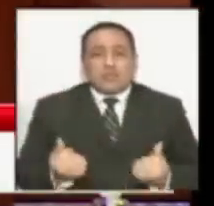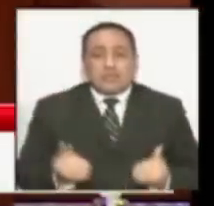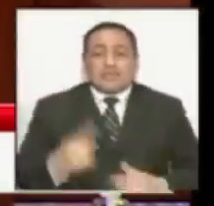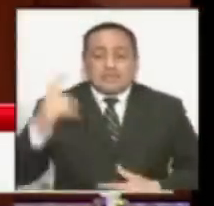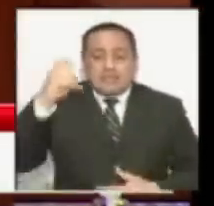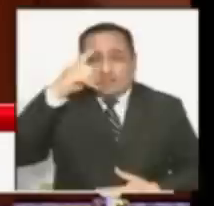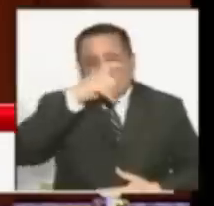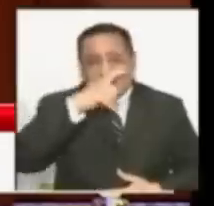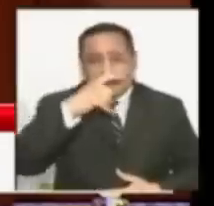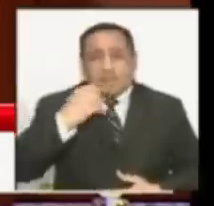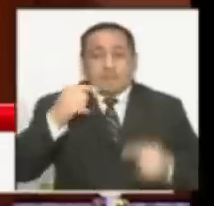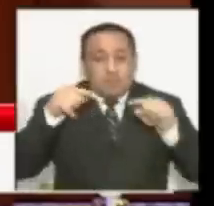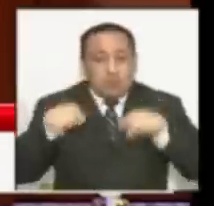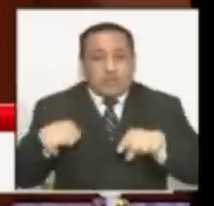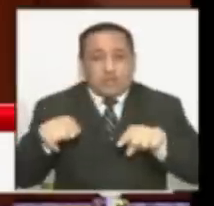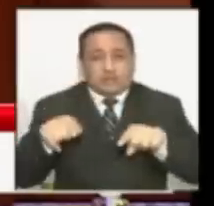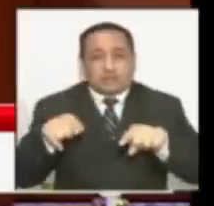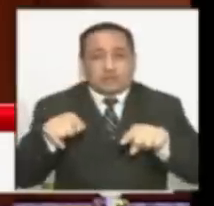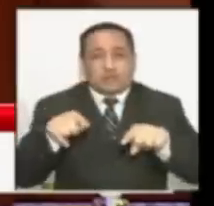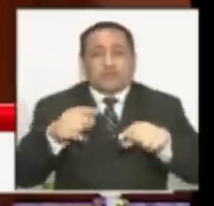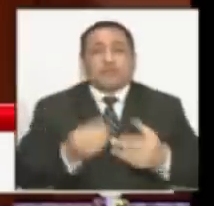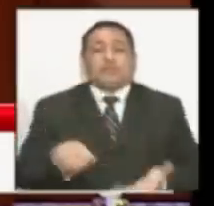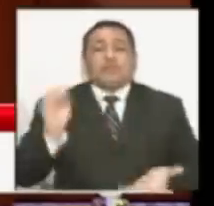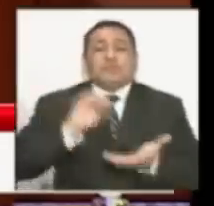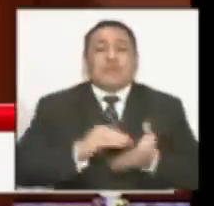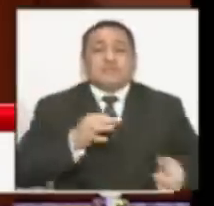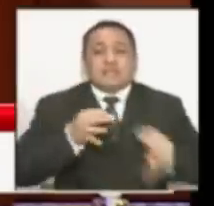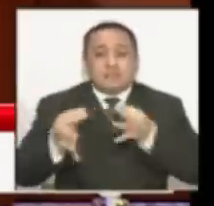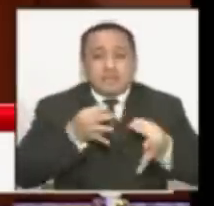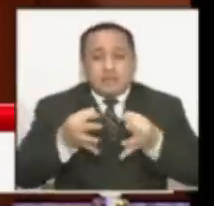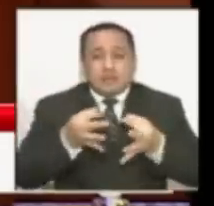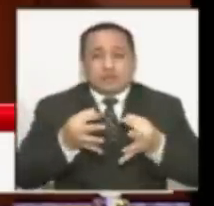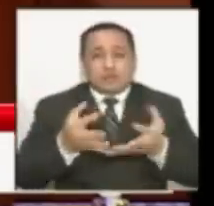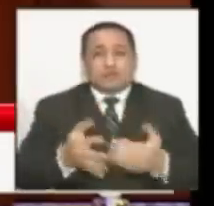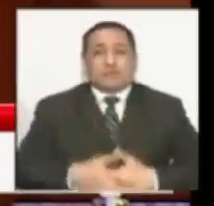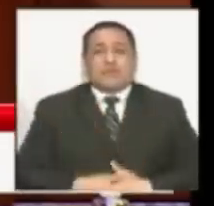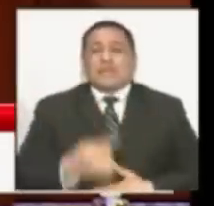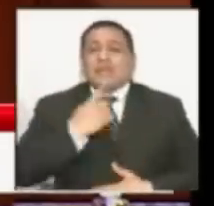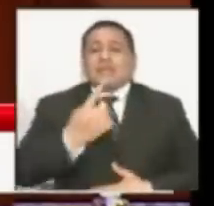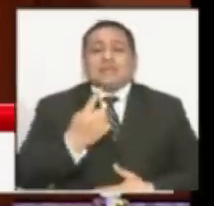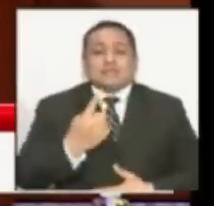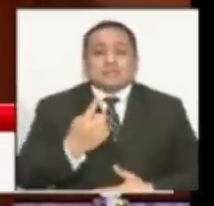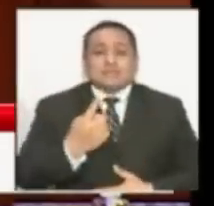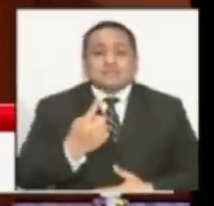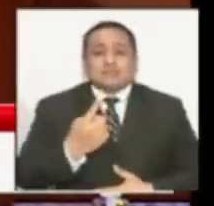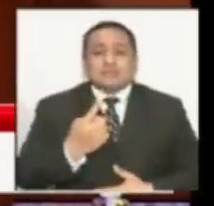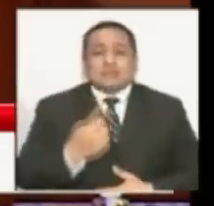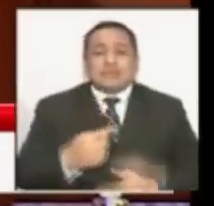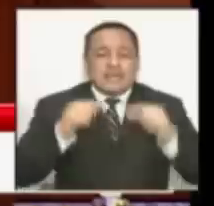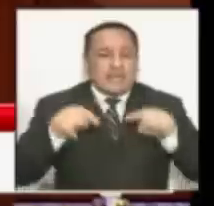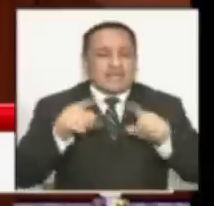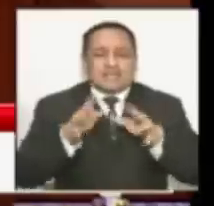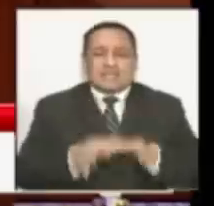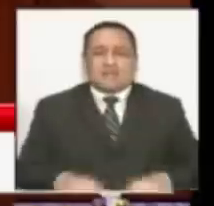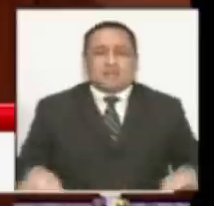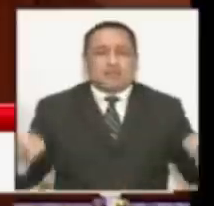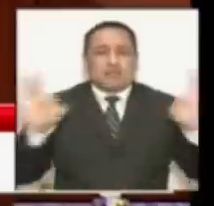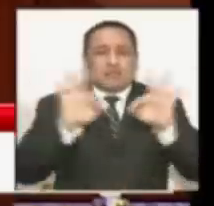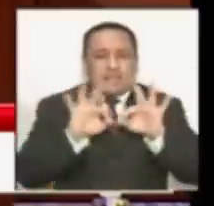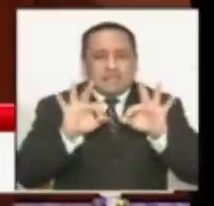muy difícil. Para esto, una de las cosas que tenemos que tomar en cuenta es que es